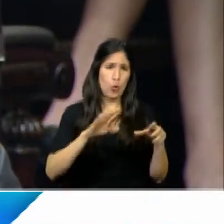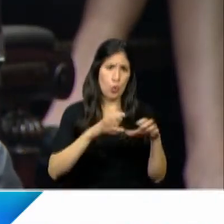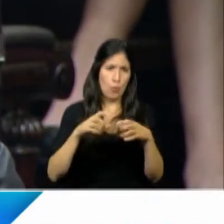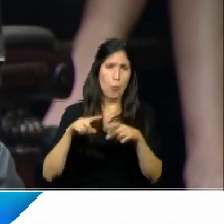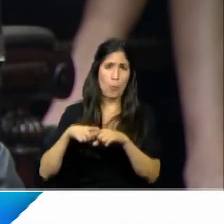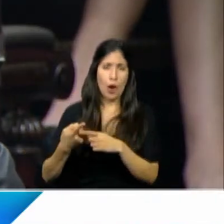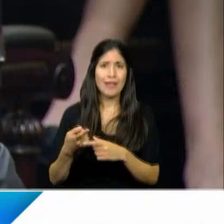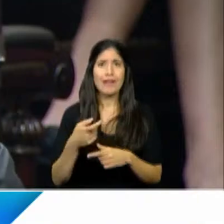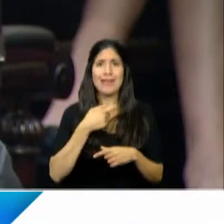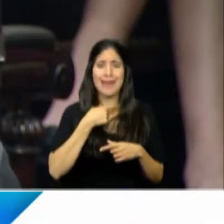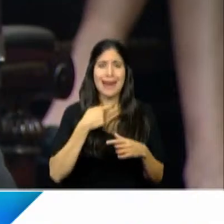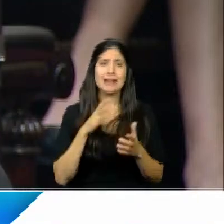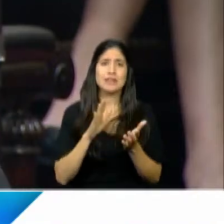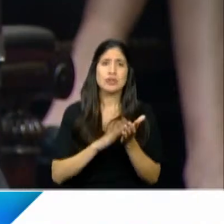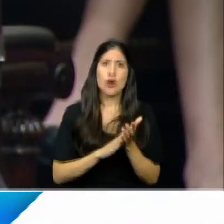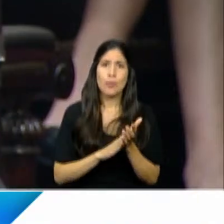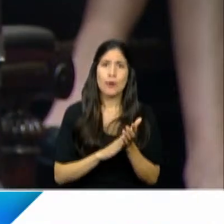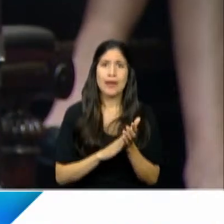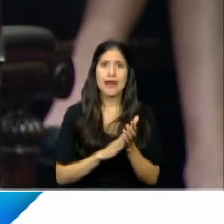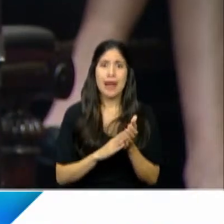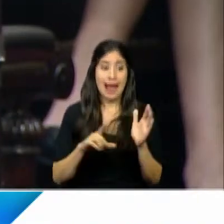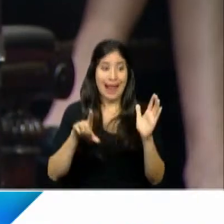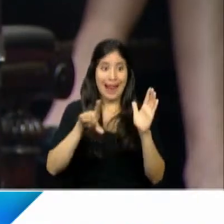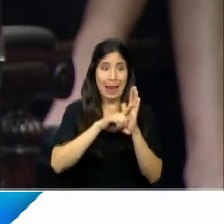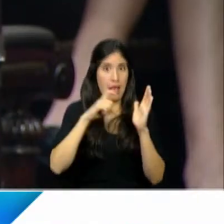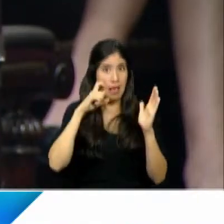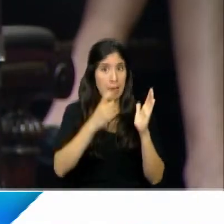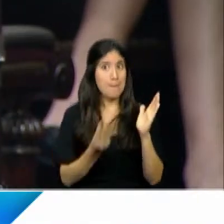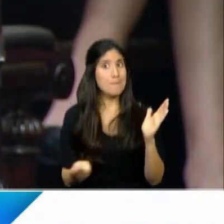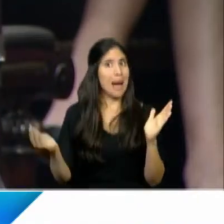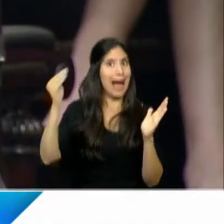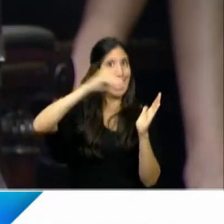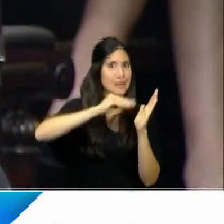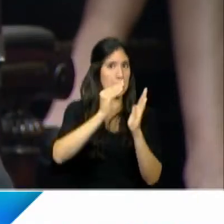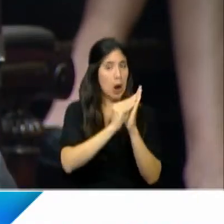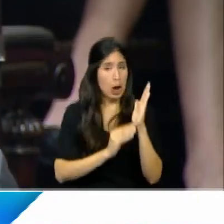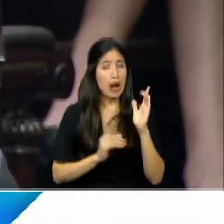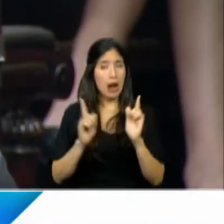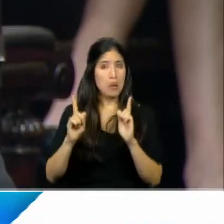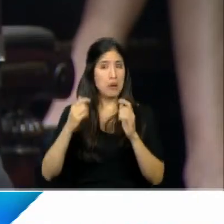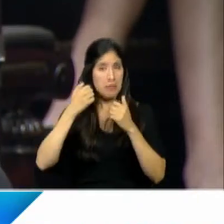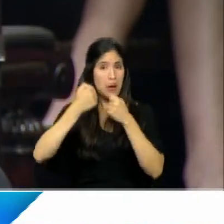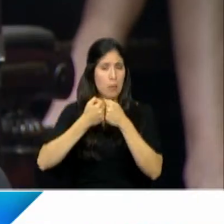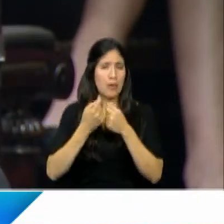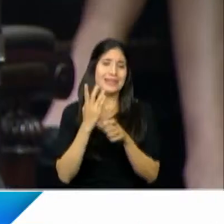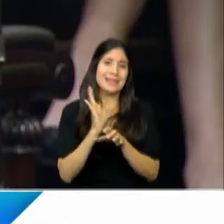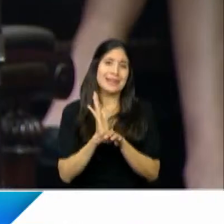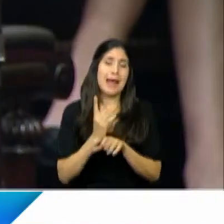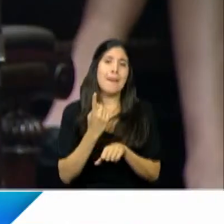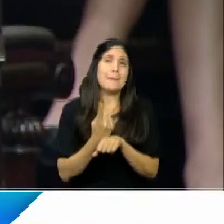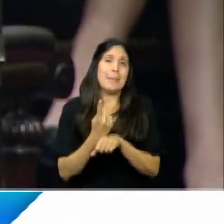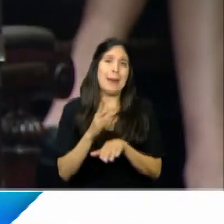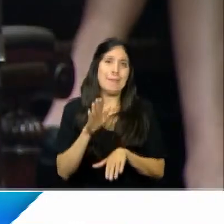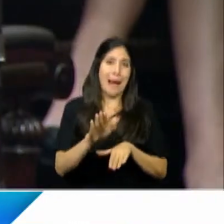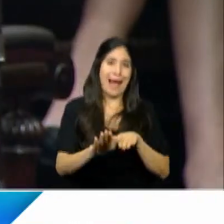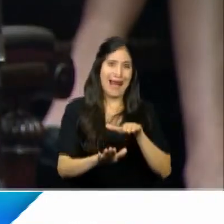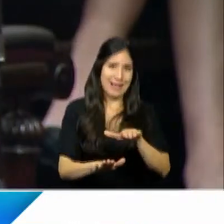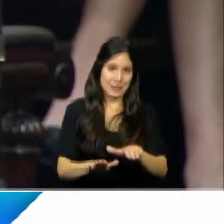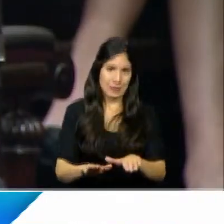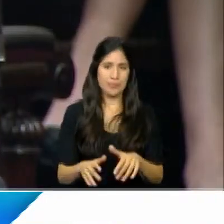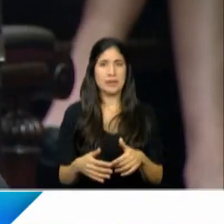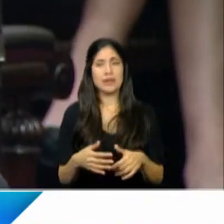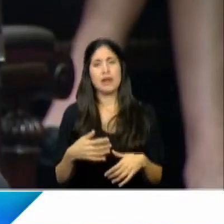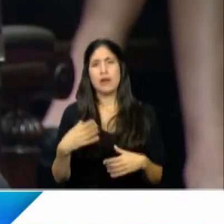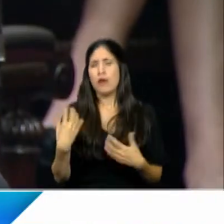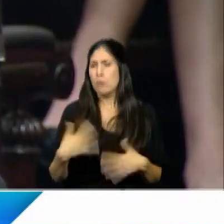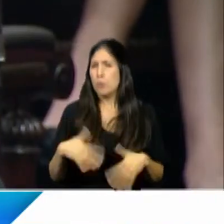apuntan a un aumento de los delitos involucrados. Entendemos que este es un primer paso, somos conscientes de lo que ha llevado, el